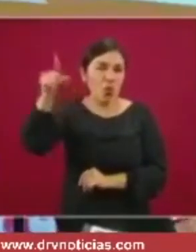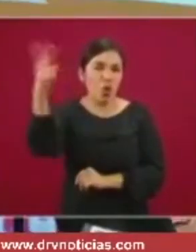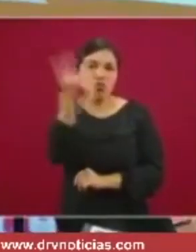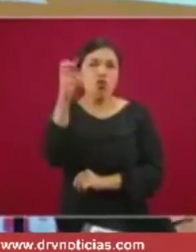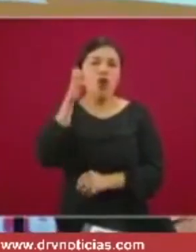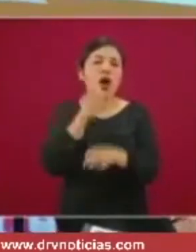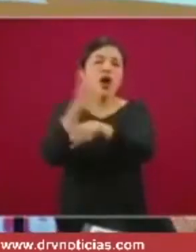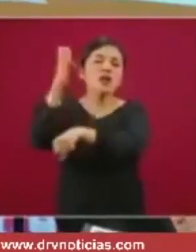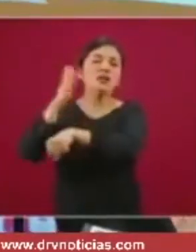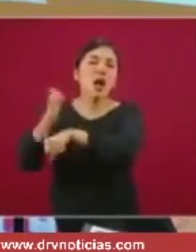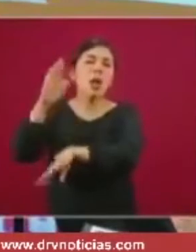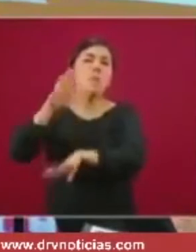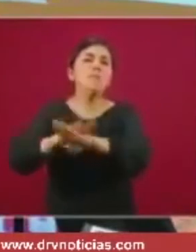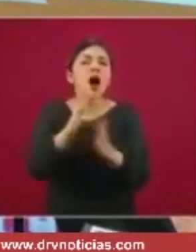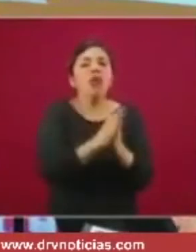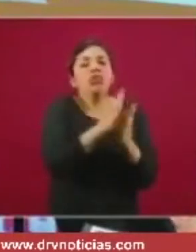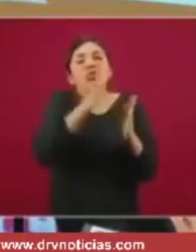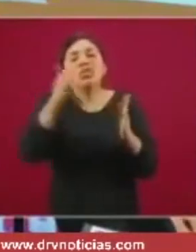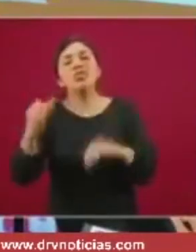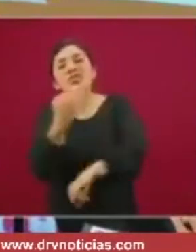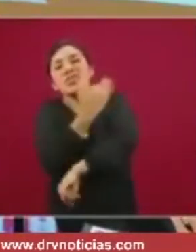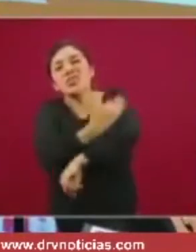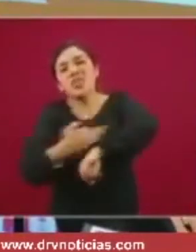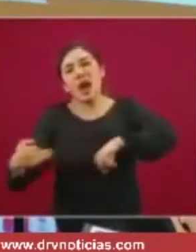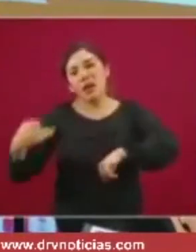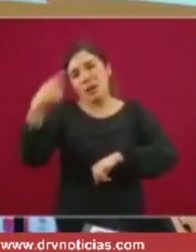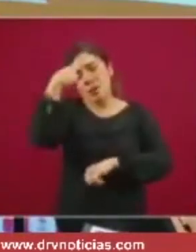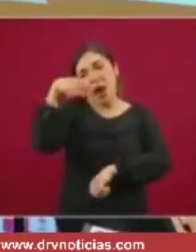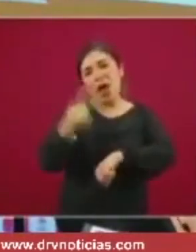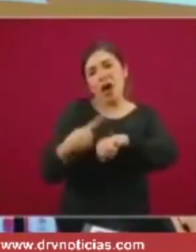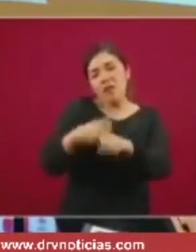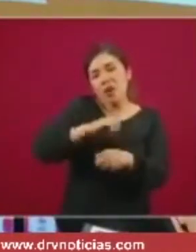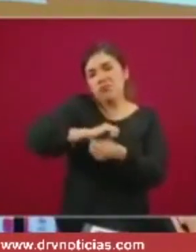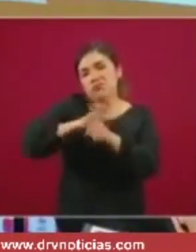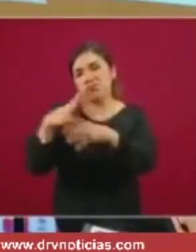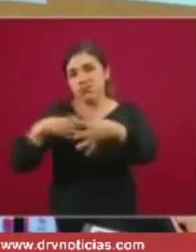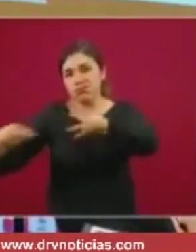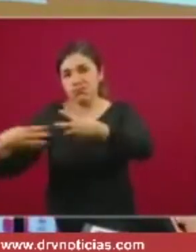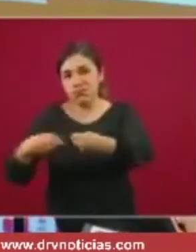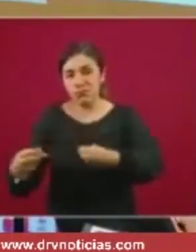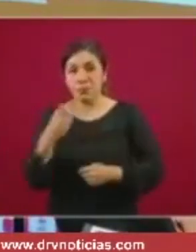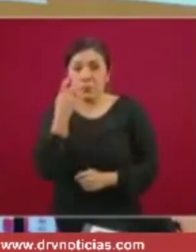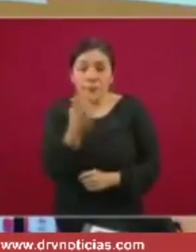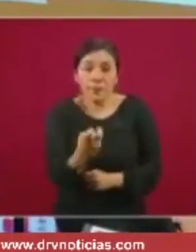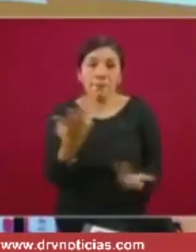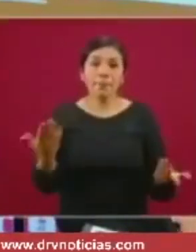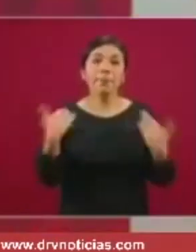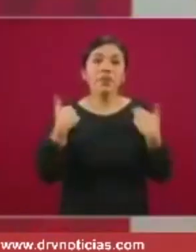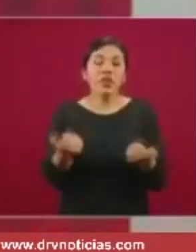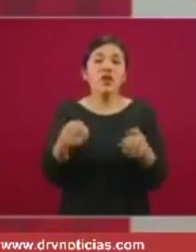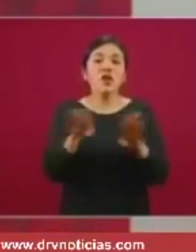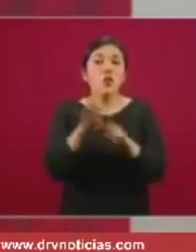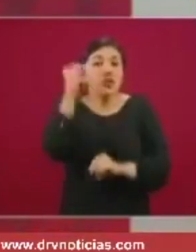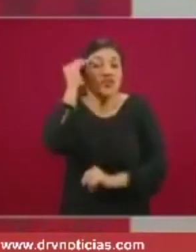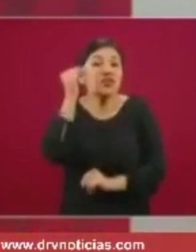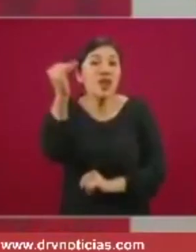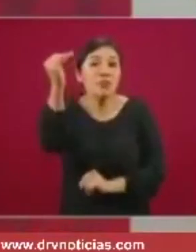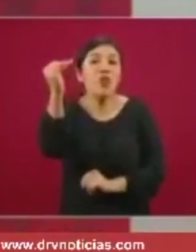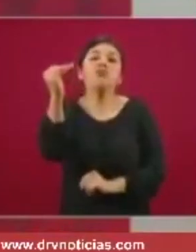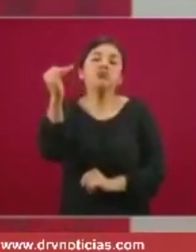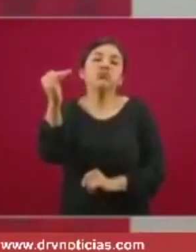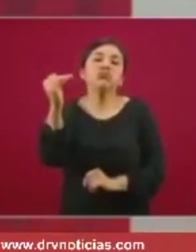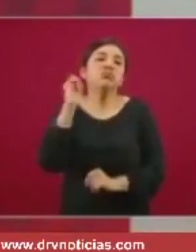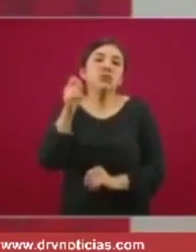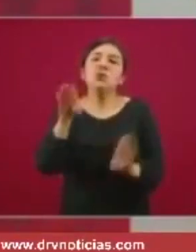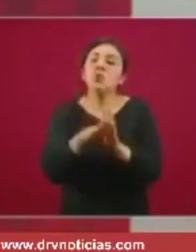epicentros de la pandemia en Europa y las autoridades ayer de salud, sea, el doctor Gatell, informó que